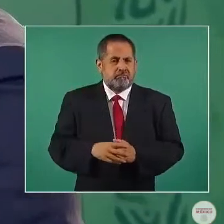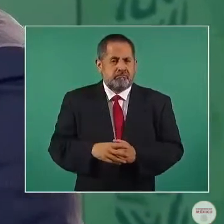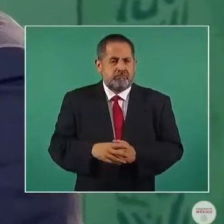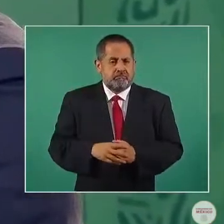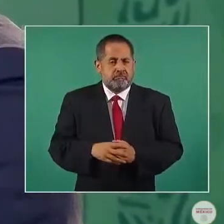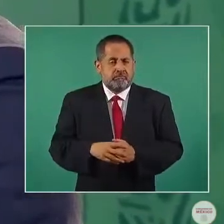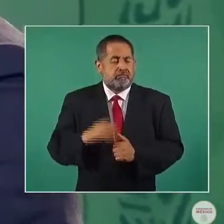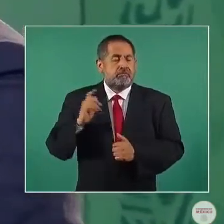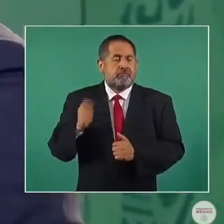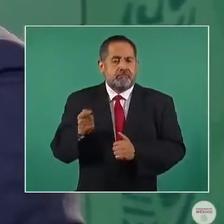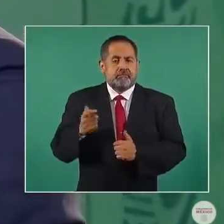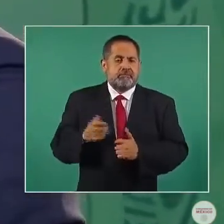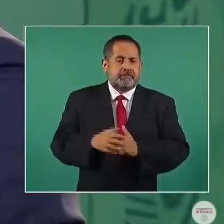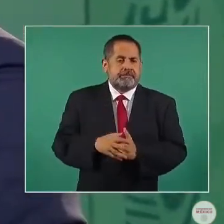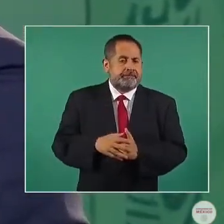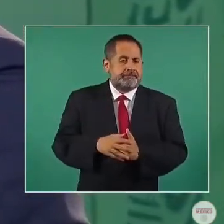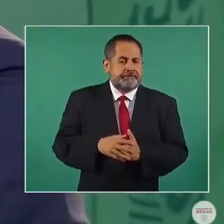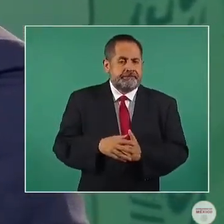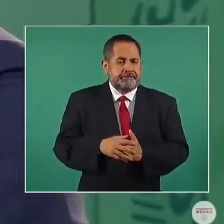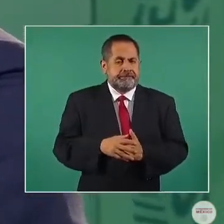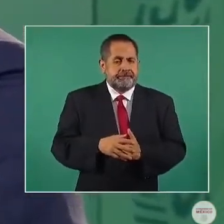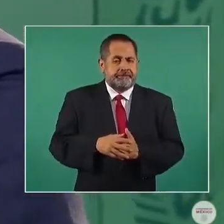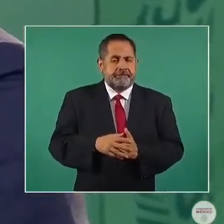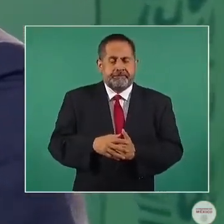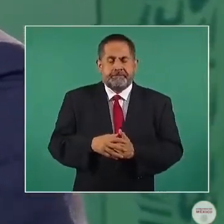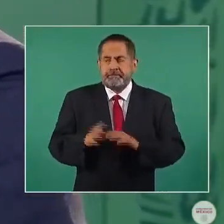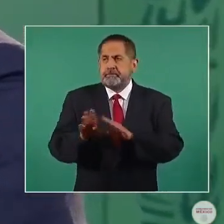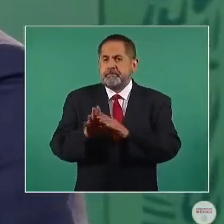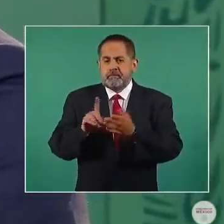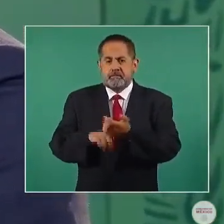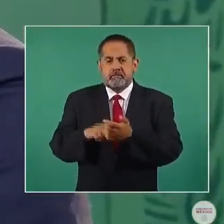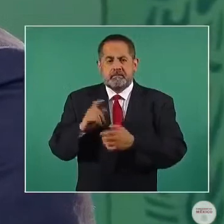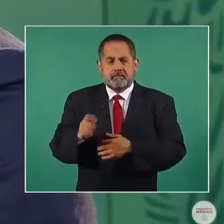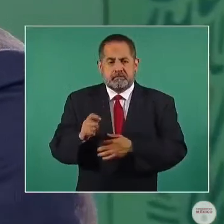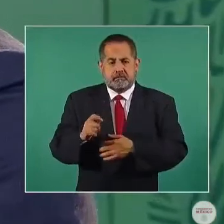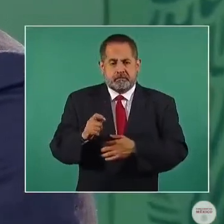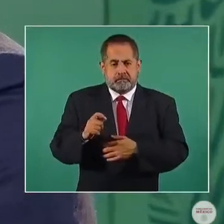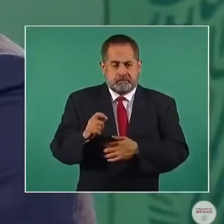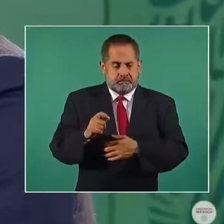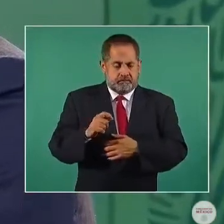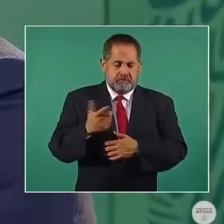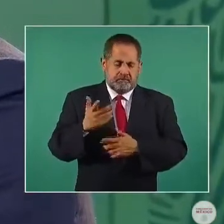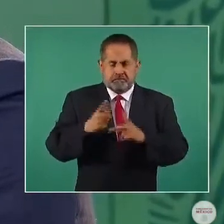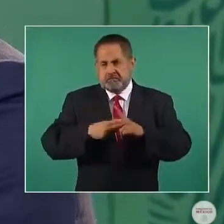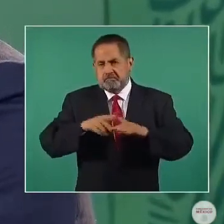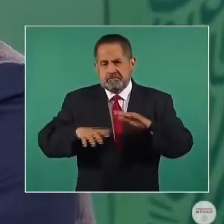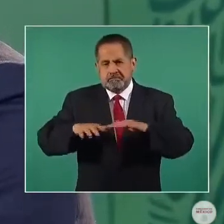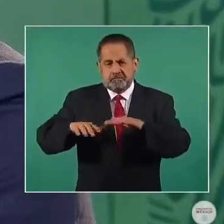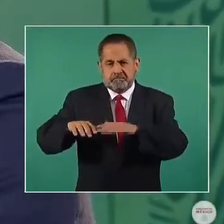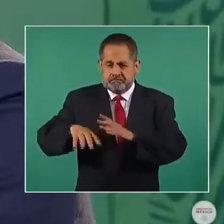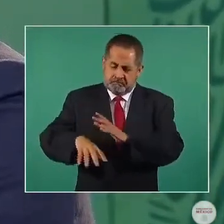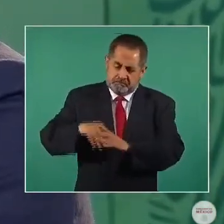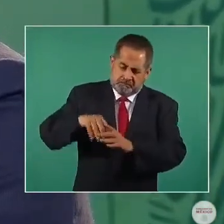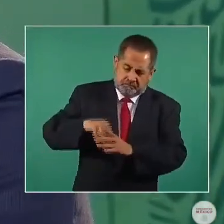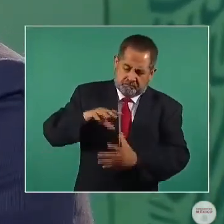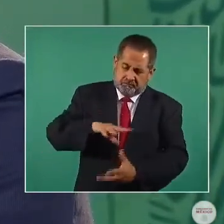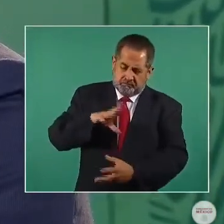Y el promedio es de 10 y 12 dólares de extracción.